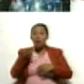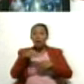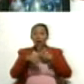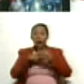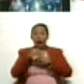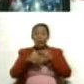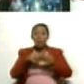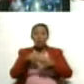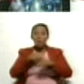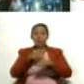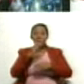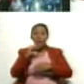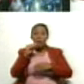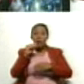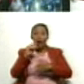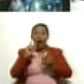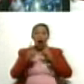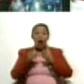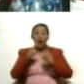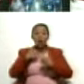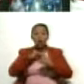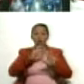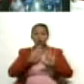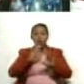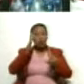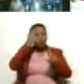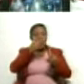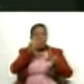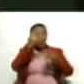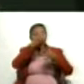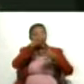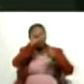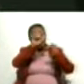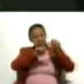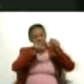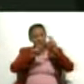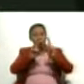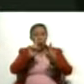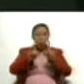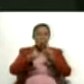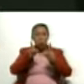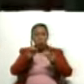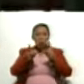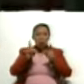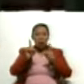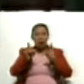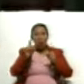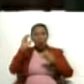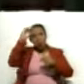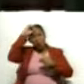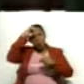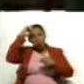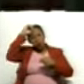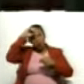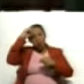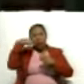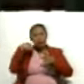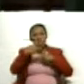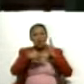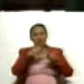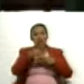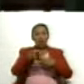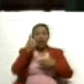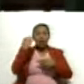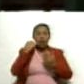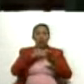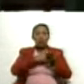hablando, hemos dado algunas instrucciones, hemos revisado algunas cosas, algunas críticas del proceso de ayer para